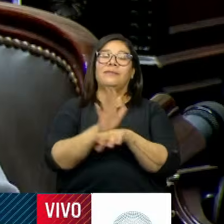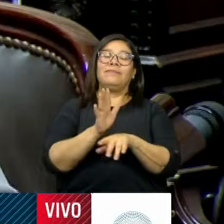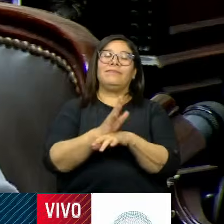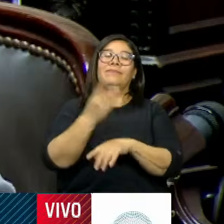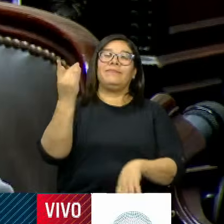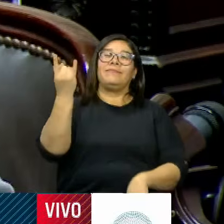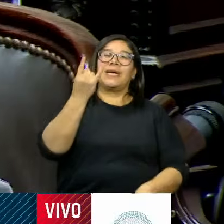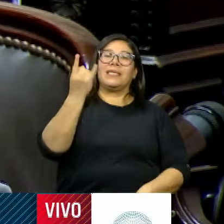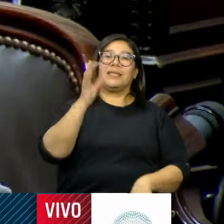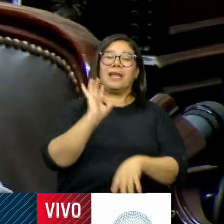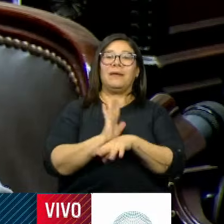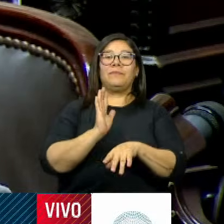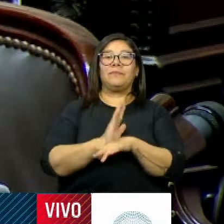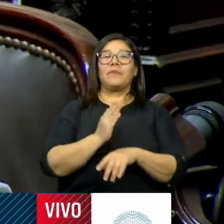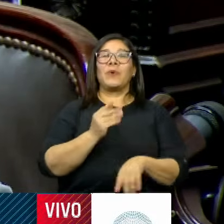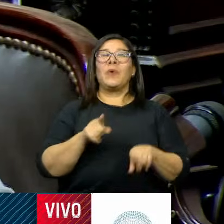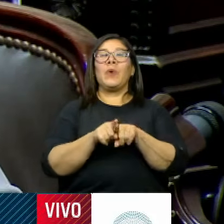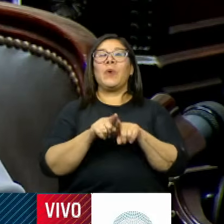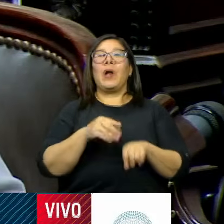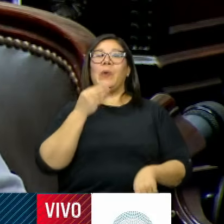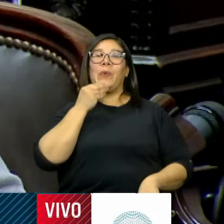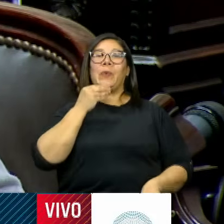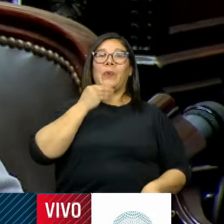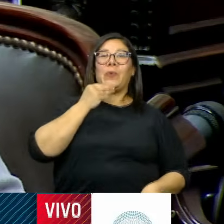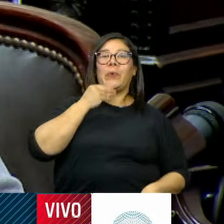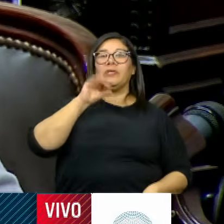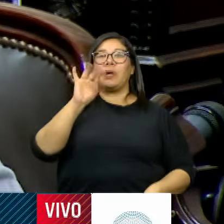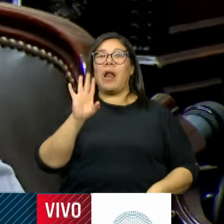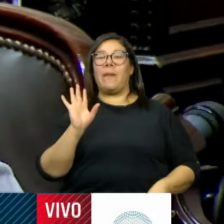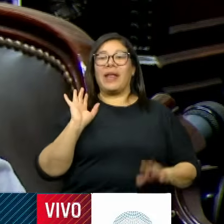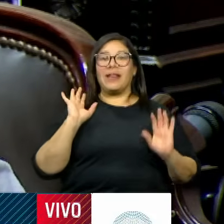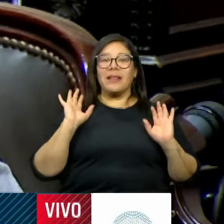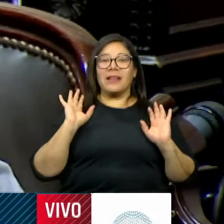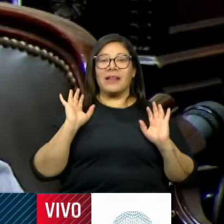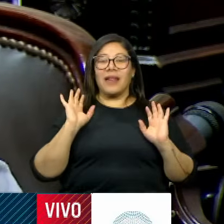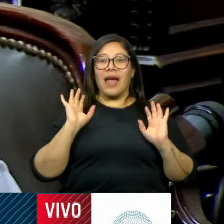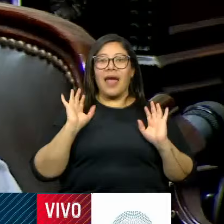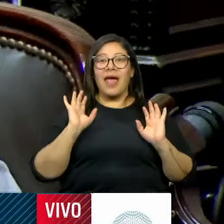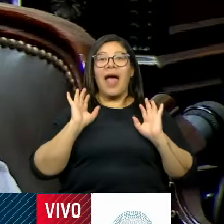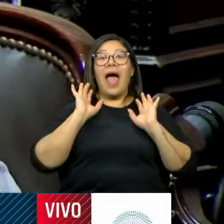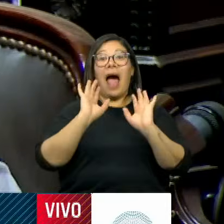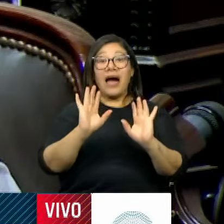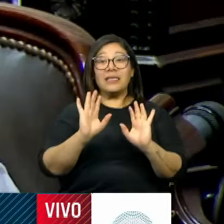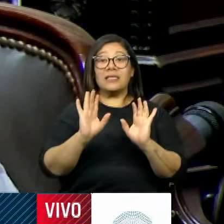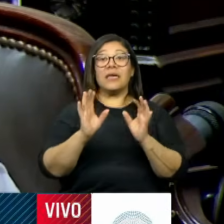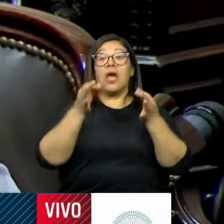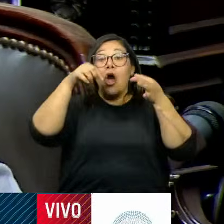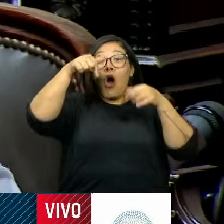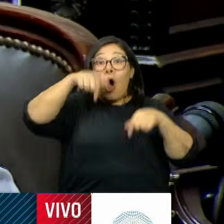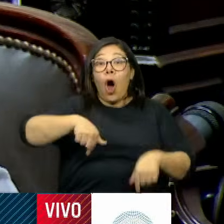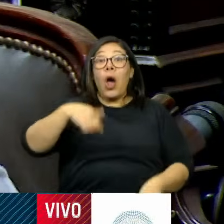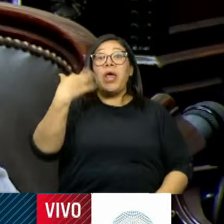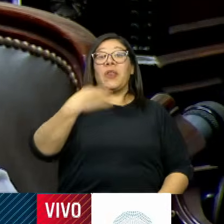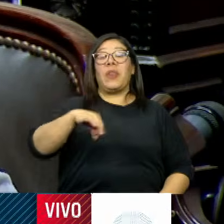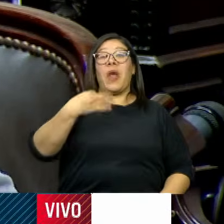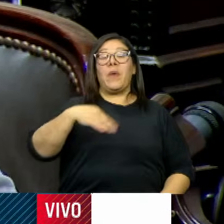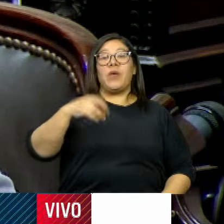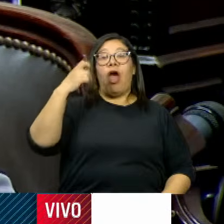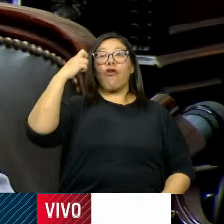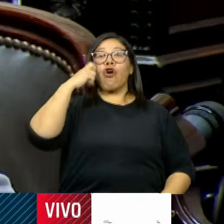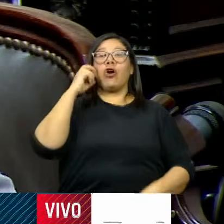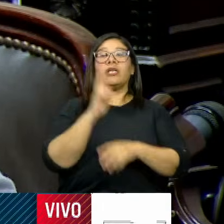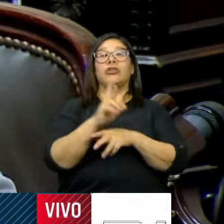un caramelo de madera que no sirve para nada, habrán perdido la oportunidad de que el Congreso ejerza un rol que le